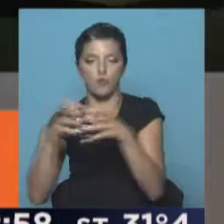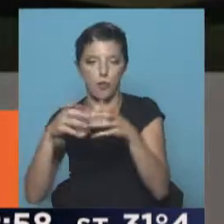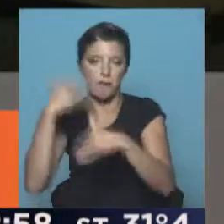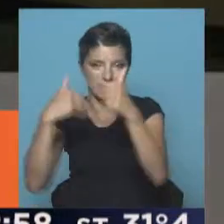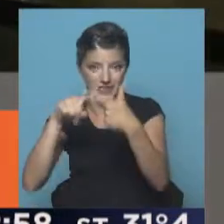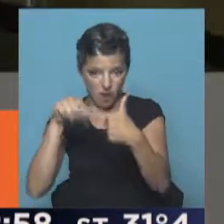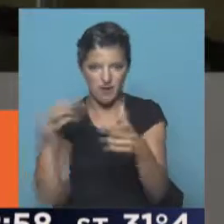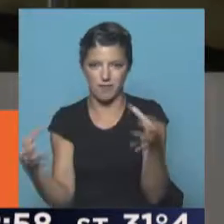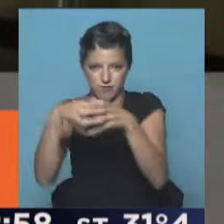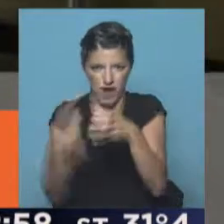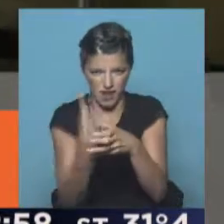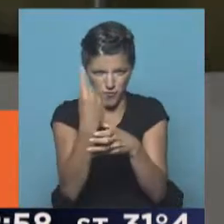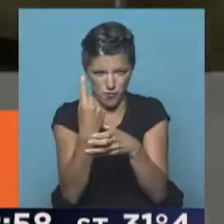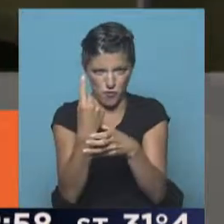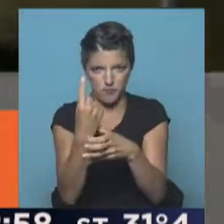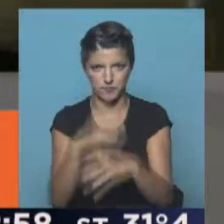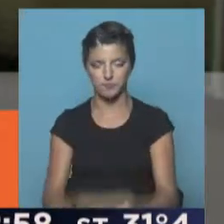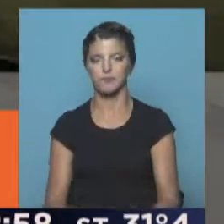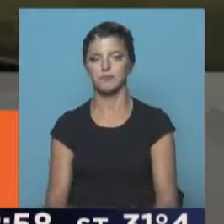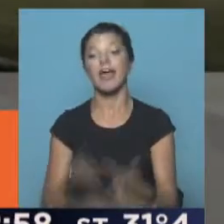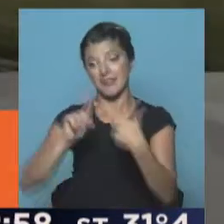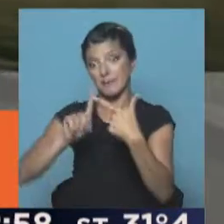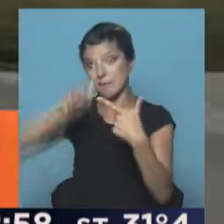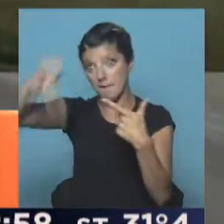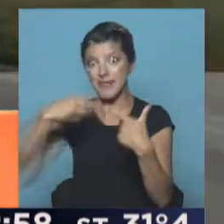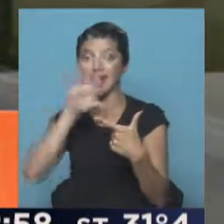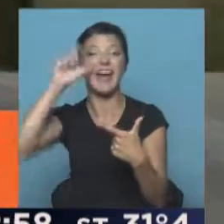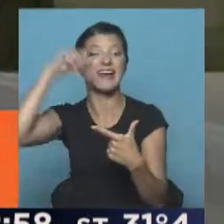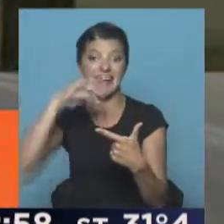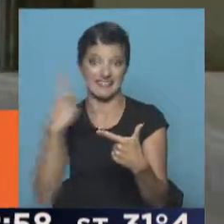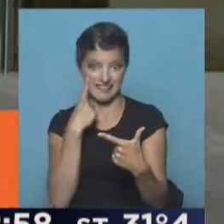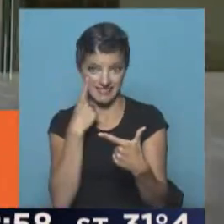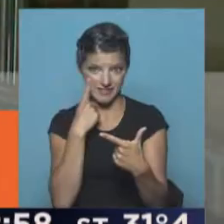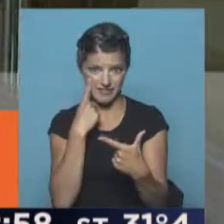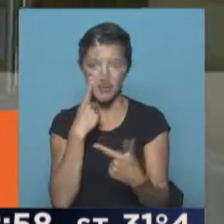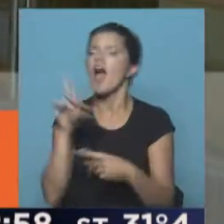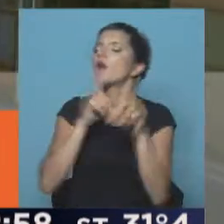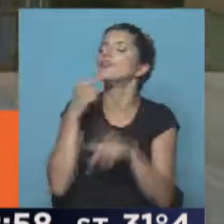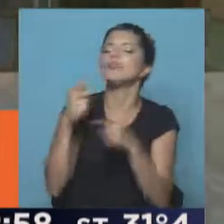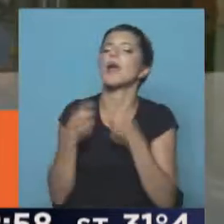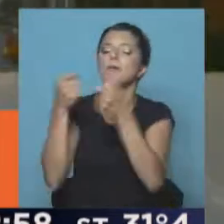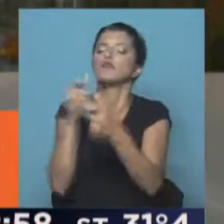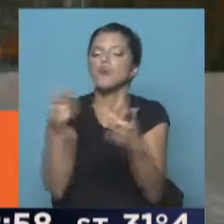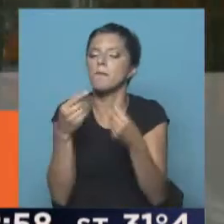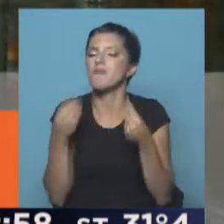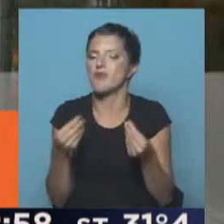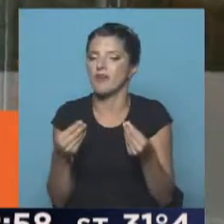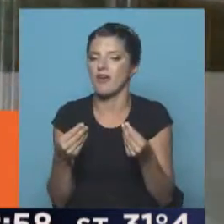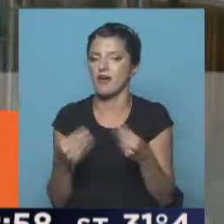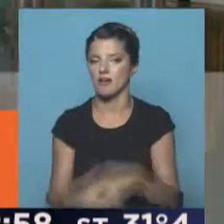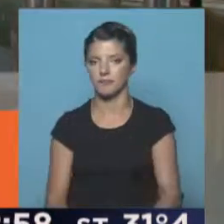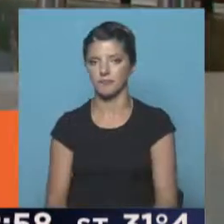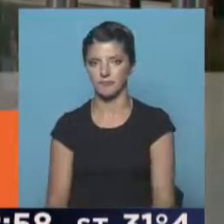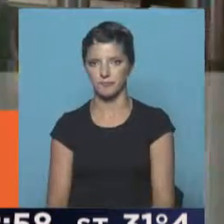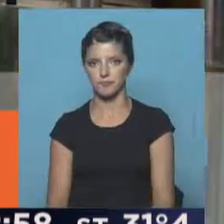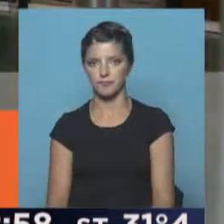la democracia cristiana, de la que proviene justamente Matteo Renzi. ¿Por qué se dice esto de que no se lo votó a Renzi? Bueno, justamente